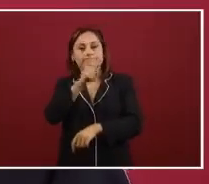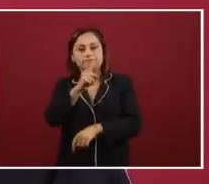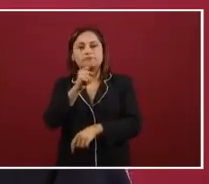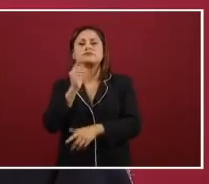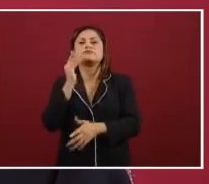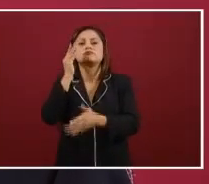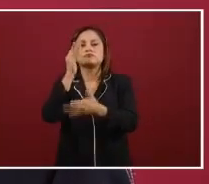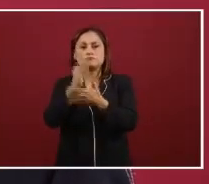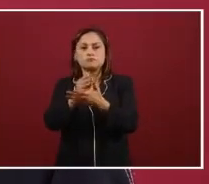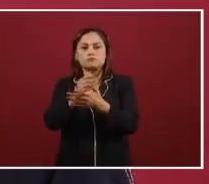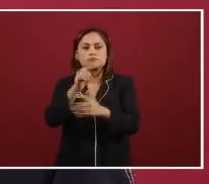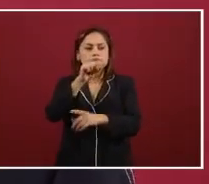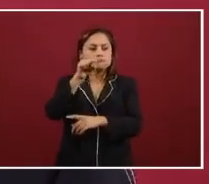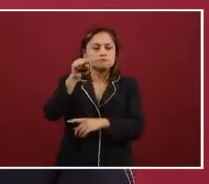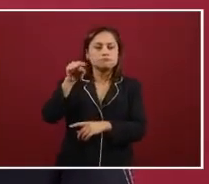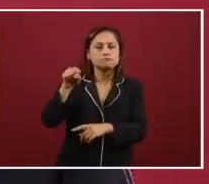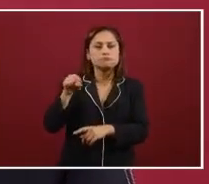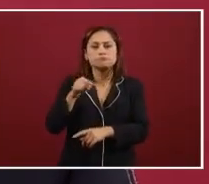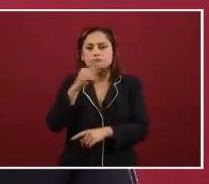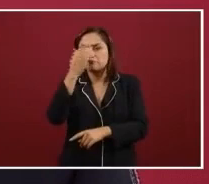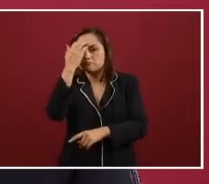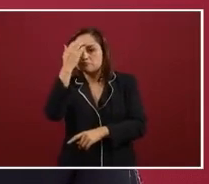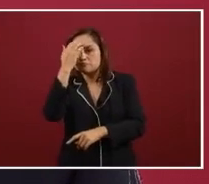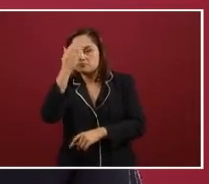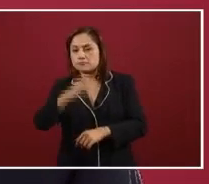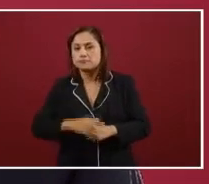allá, vamos